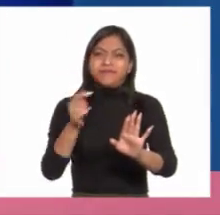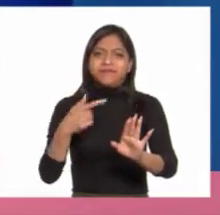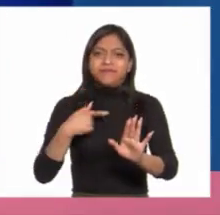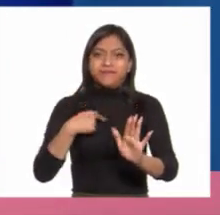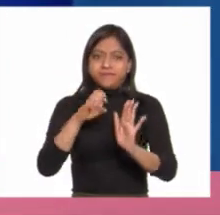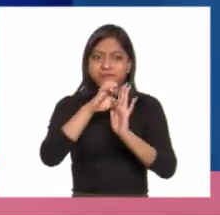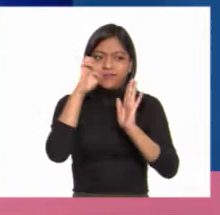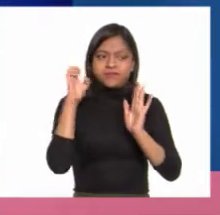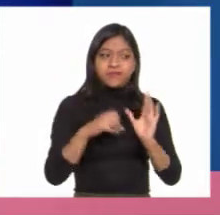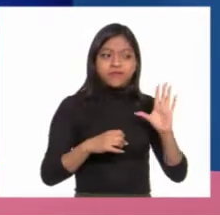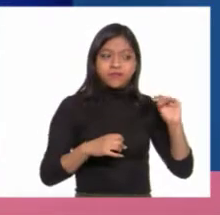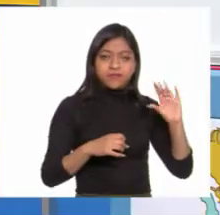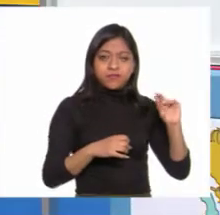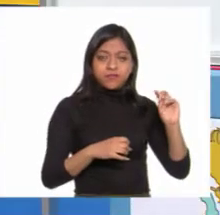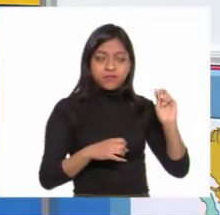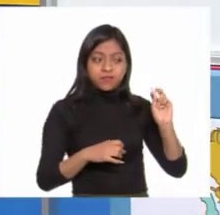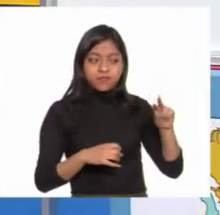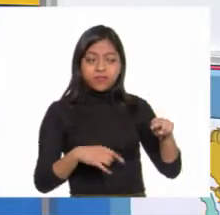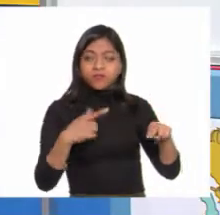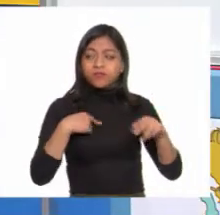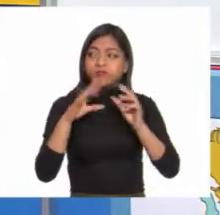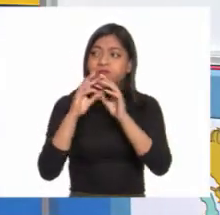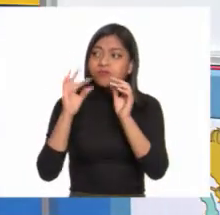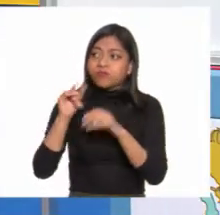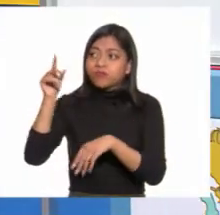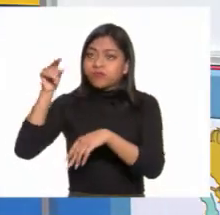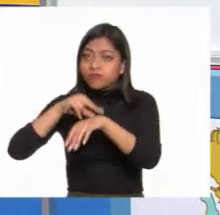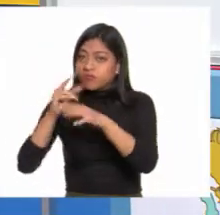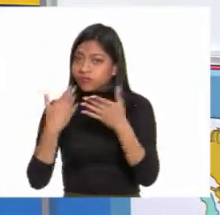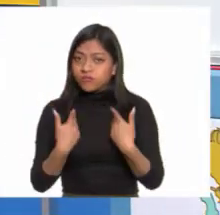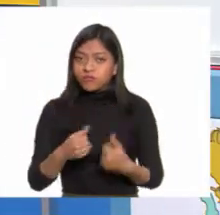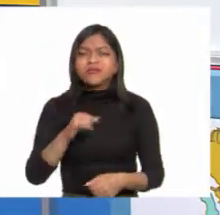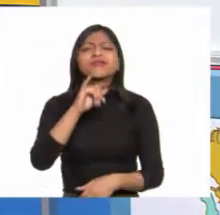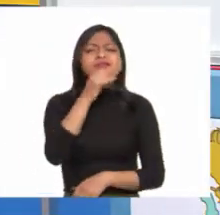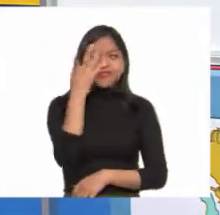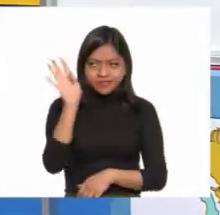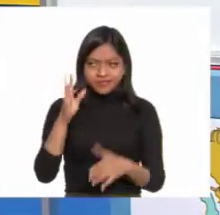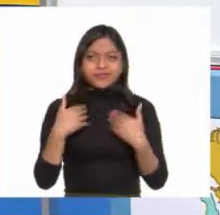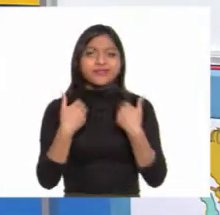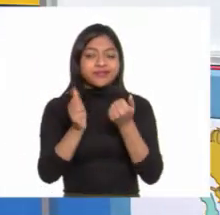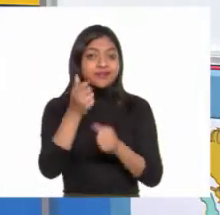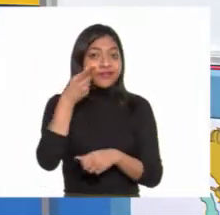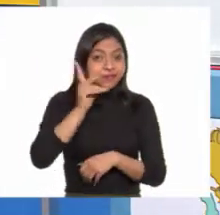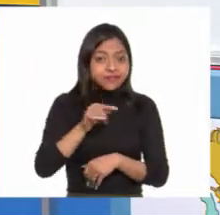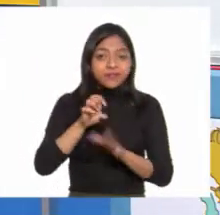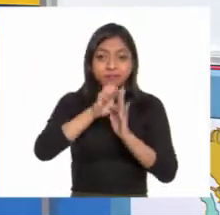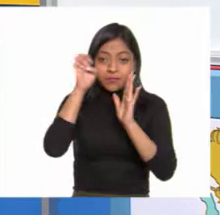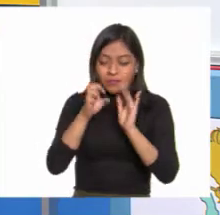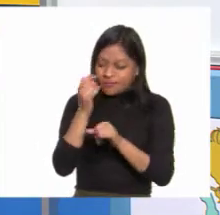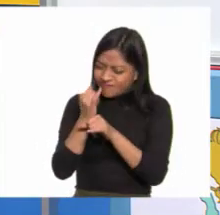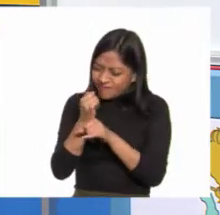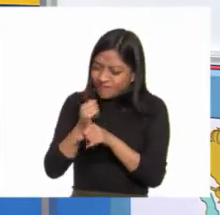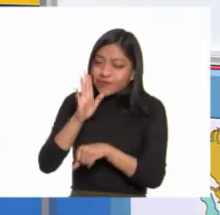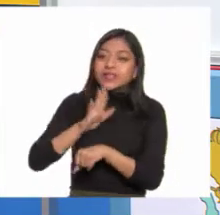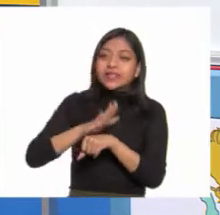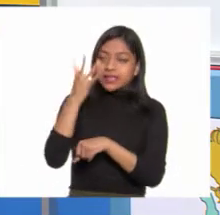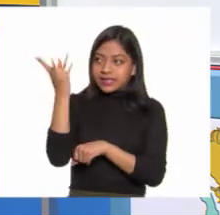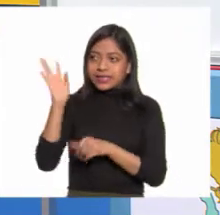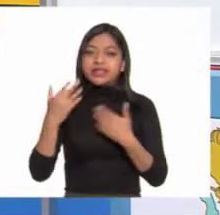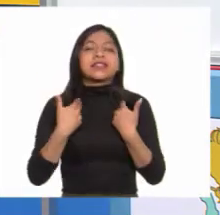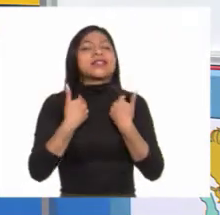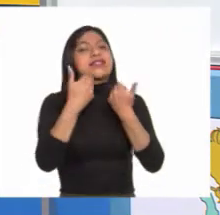hubieran entendido? Claro que sí, Ton, sí te hubieran entendido, pero con la información que Jenny les agregó, la descripción toma